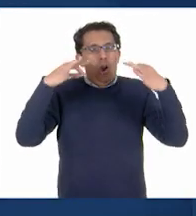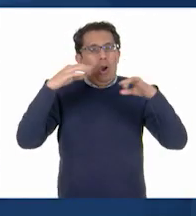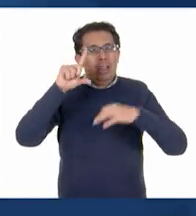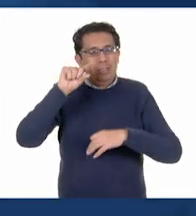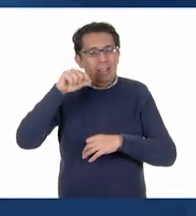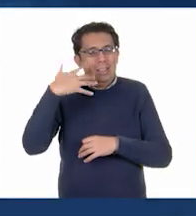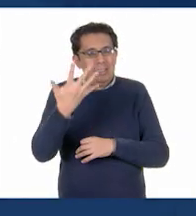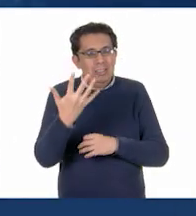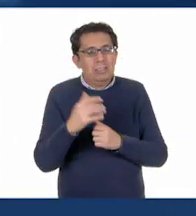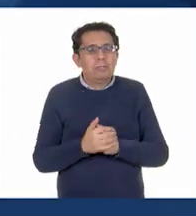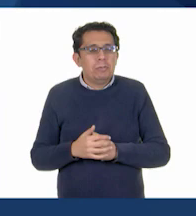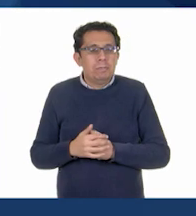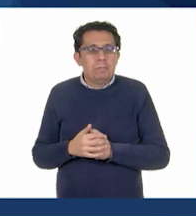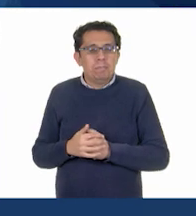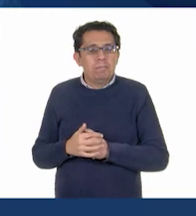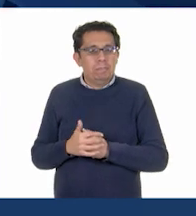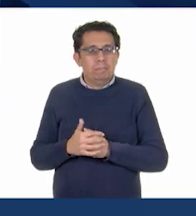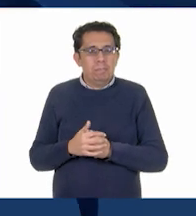75.